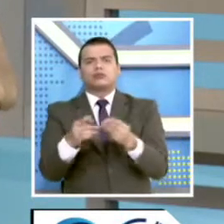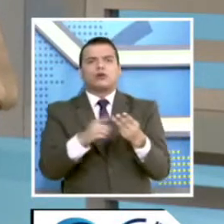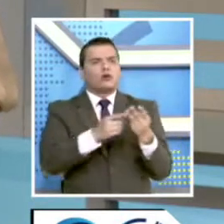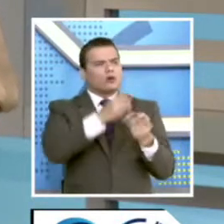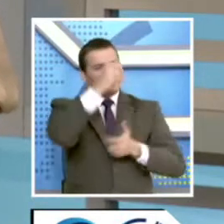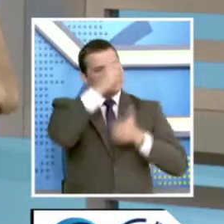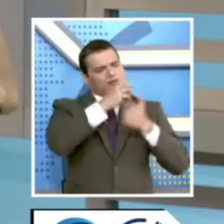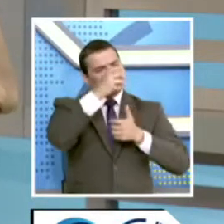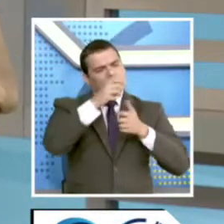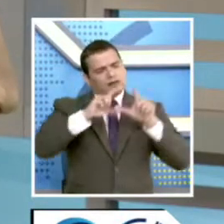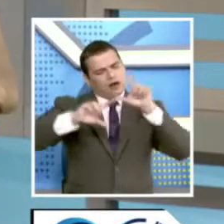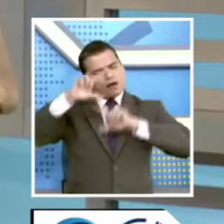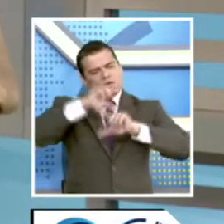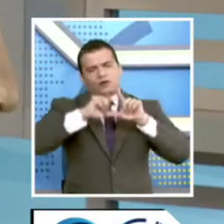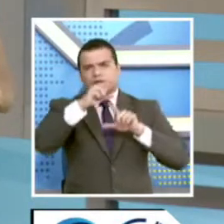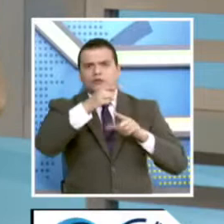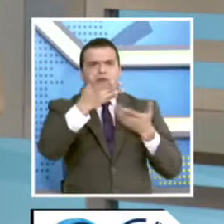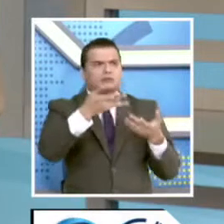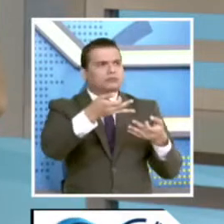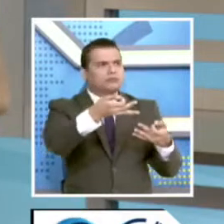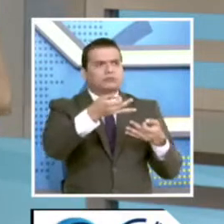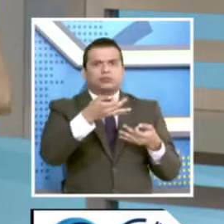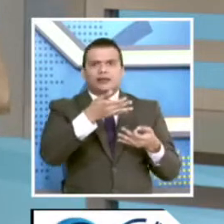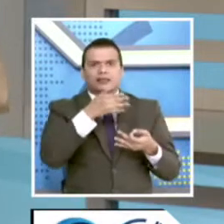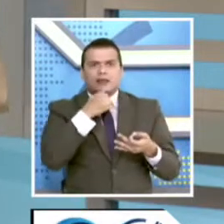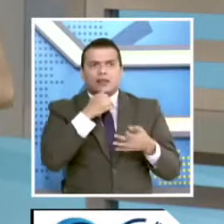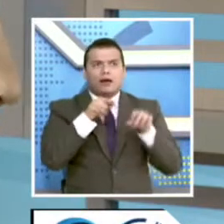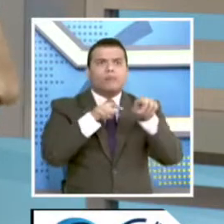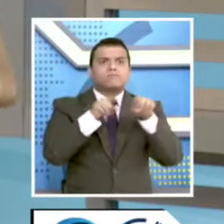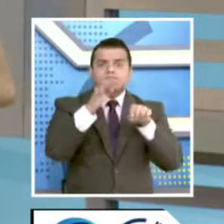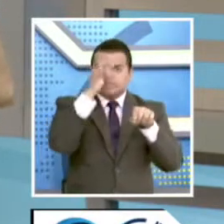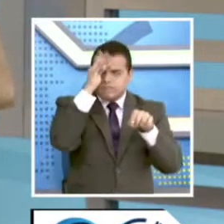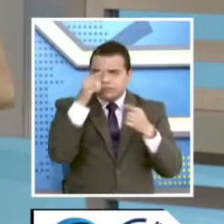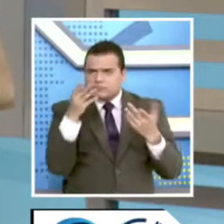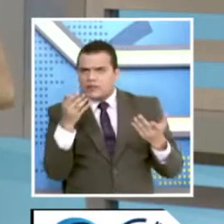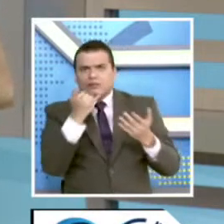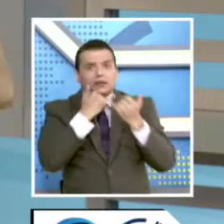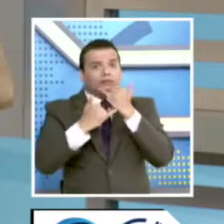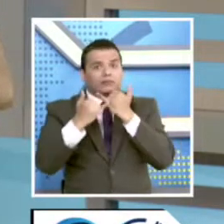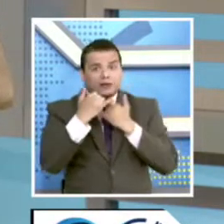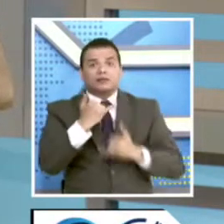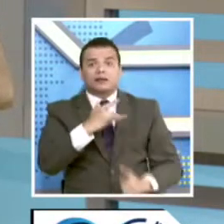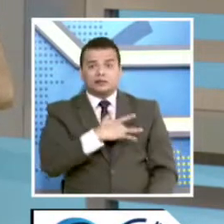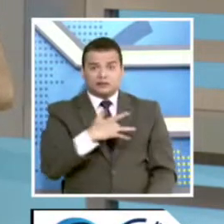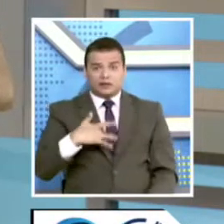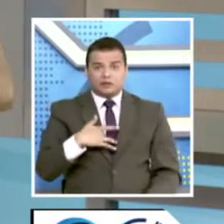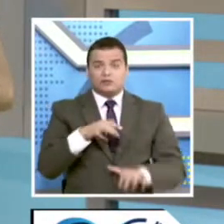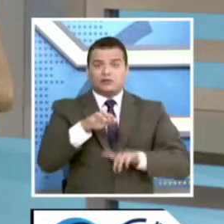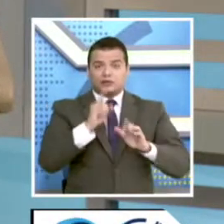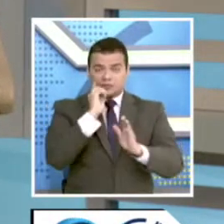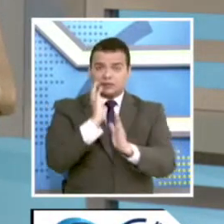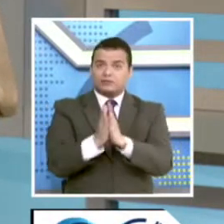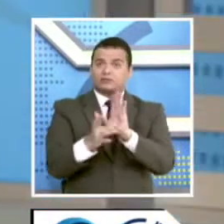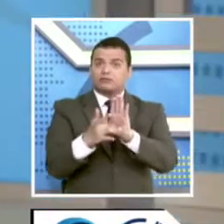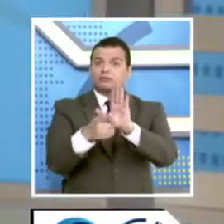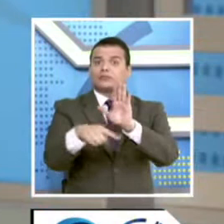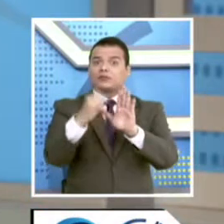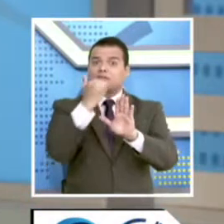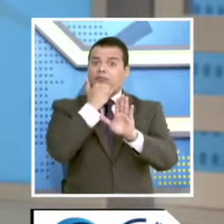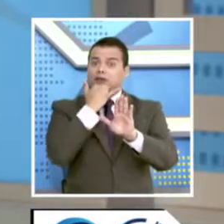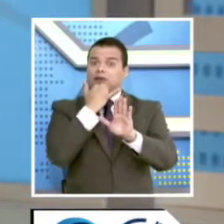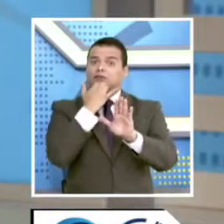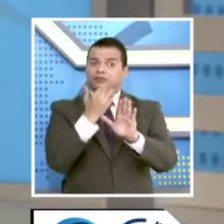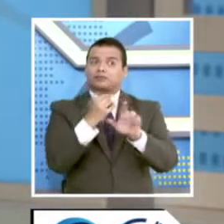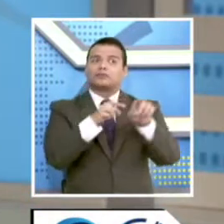laboratorios clínicos fueron algunos de los hallazgos en clínicas y hospitales que expuso la Secretaría de Salud a los concejales de la ciudad.